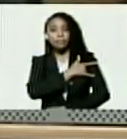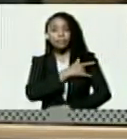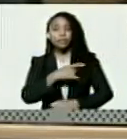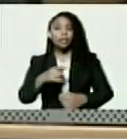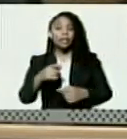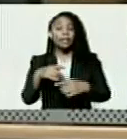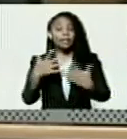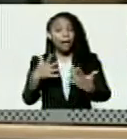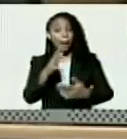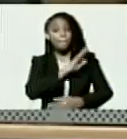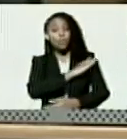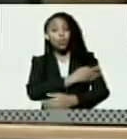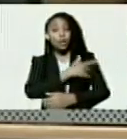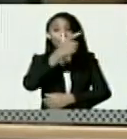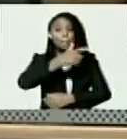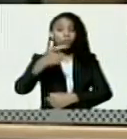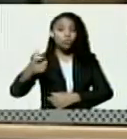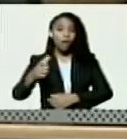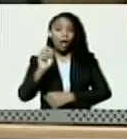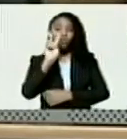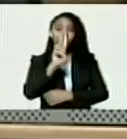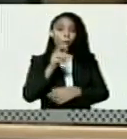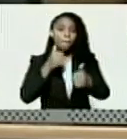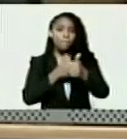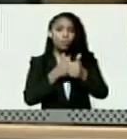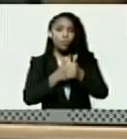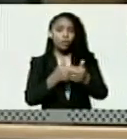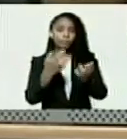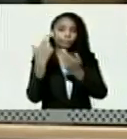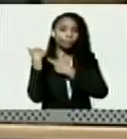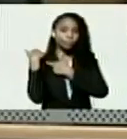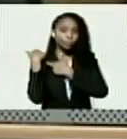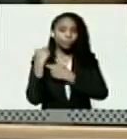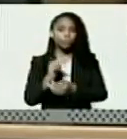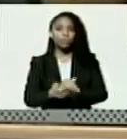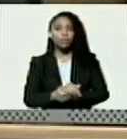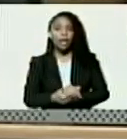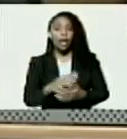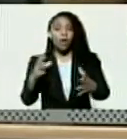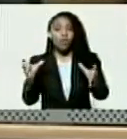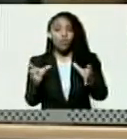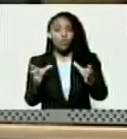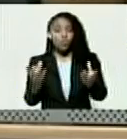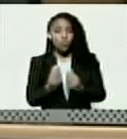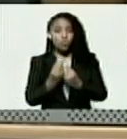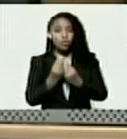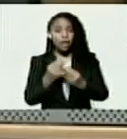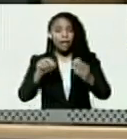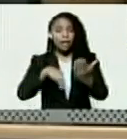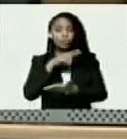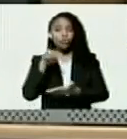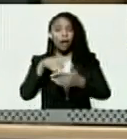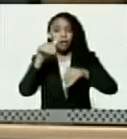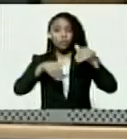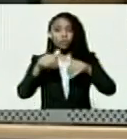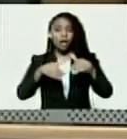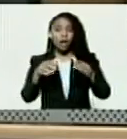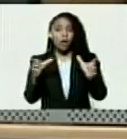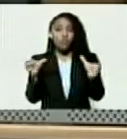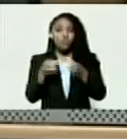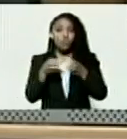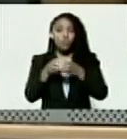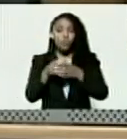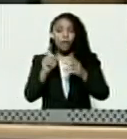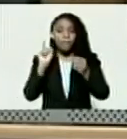por las universidades. Y el Poder Ciudadano tendrá 2 suplentes, respectivamente. La Junta Nacional Electoral, la Comisión de Registro Civil